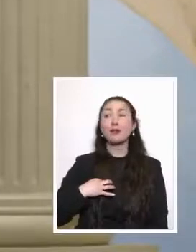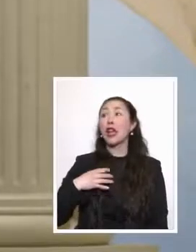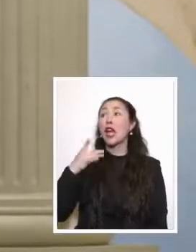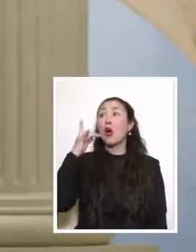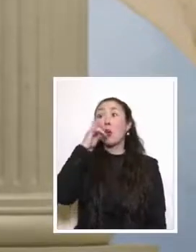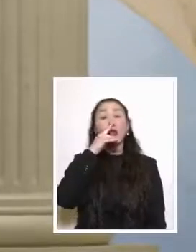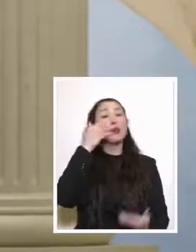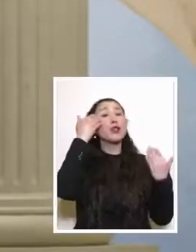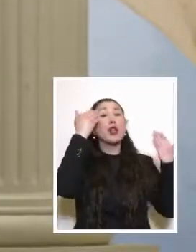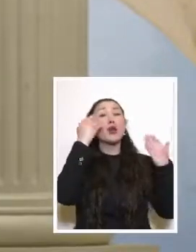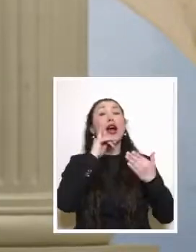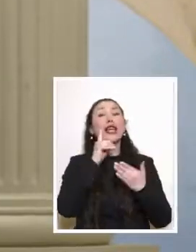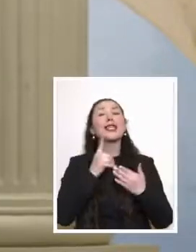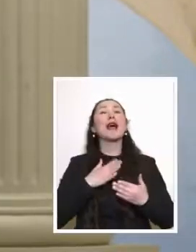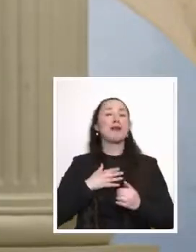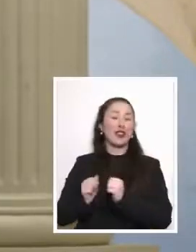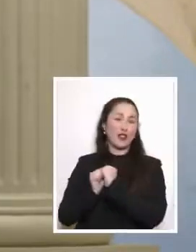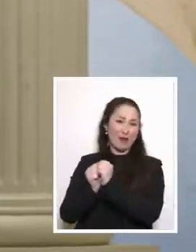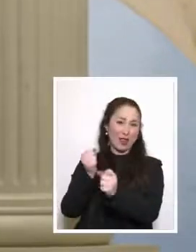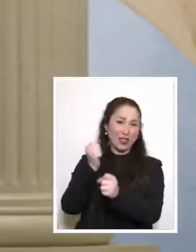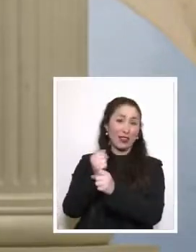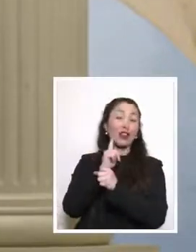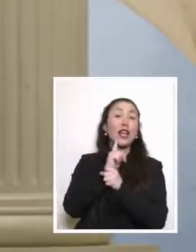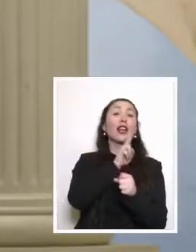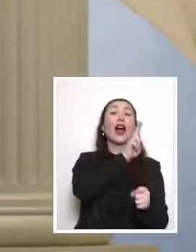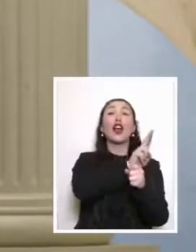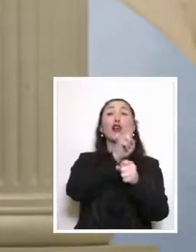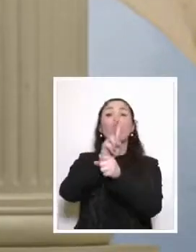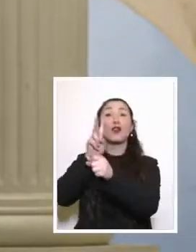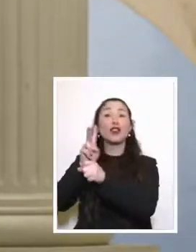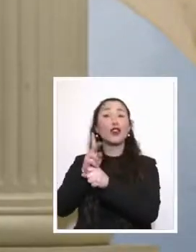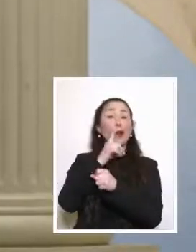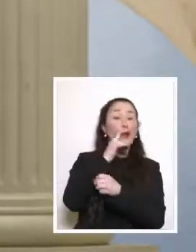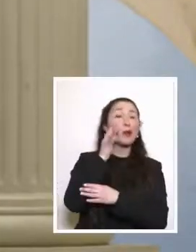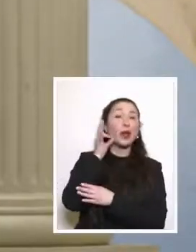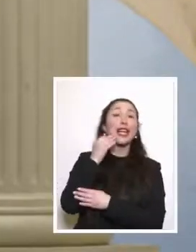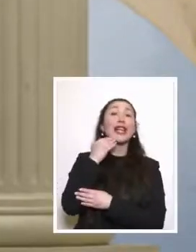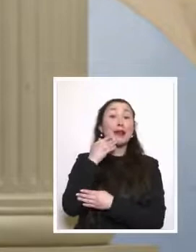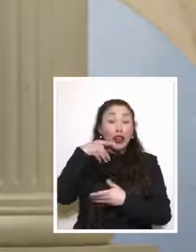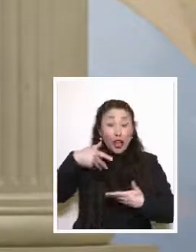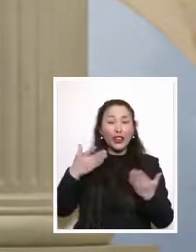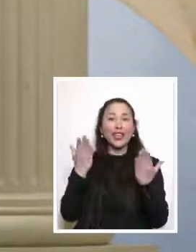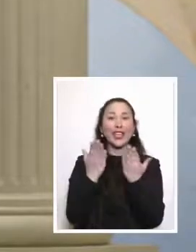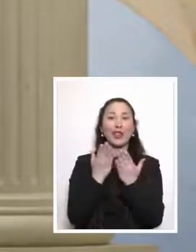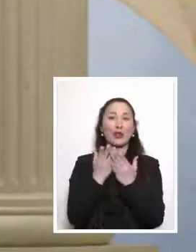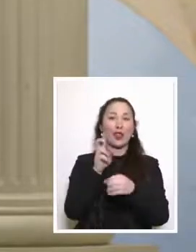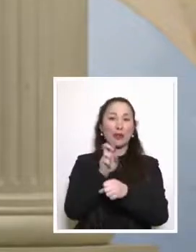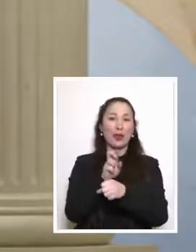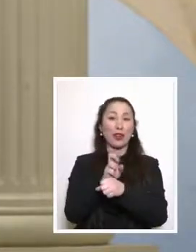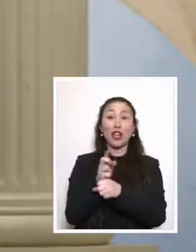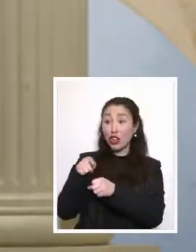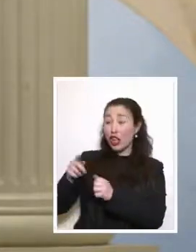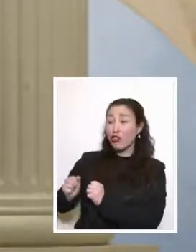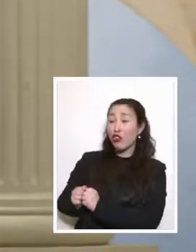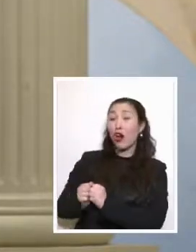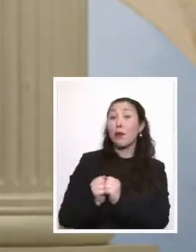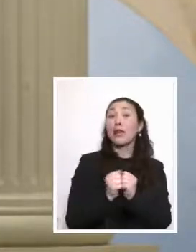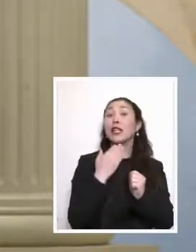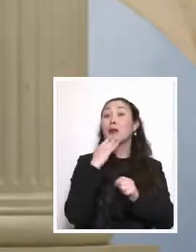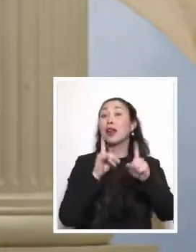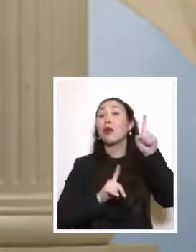mis colegas, los profesores y profesoras, estudiantes de pedagogía que nos van a acompañar hoy día aquí y también en la conexión